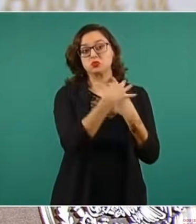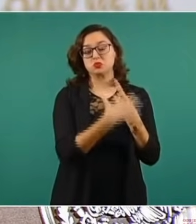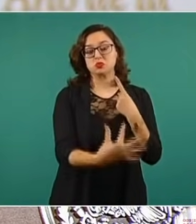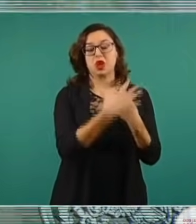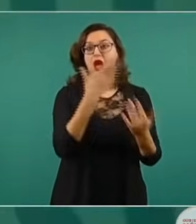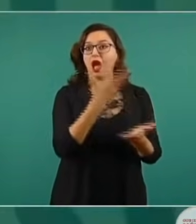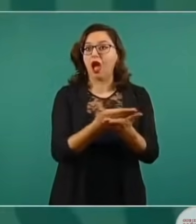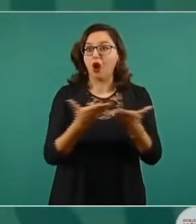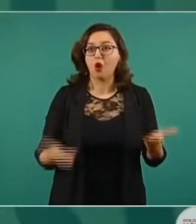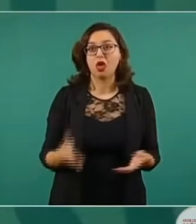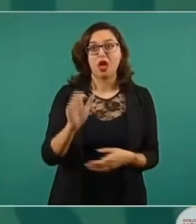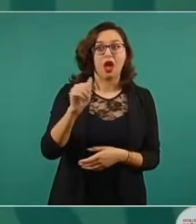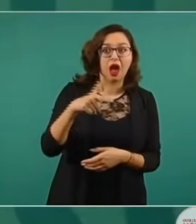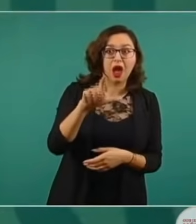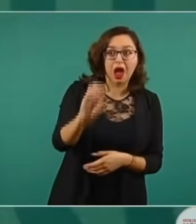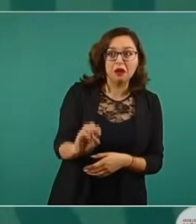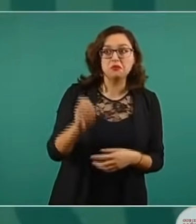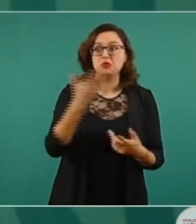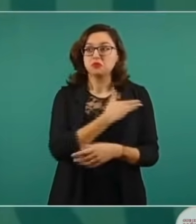Pues puede ser,